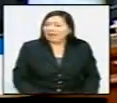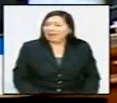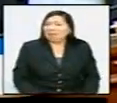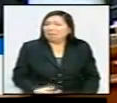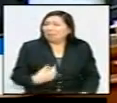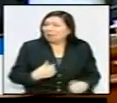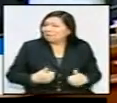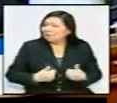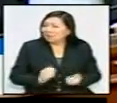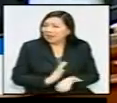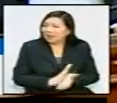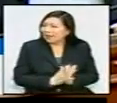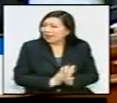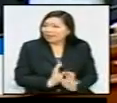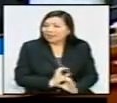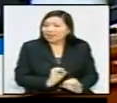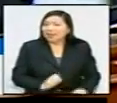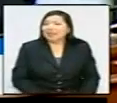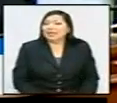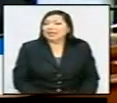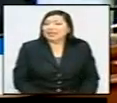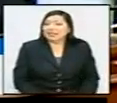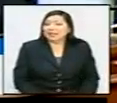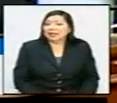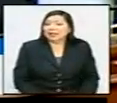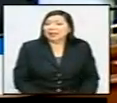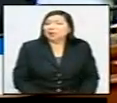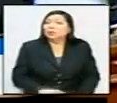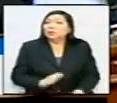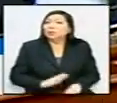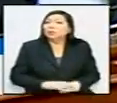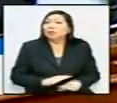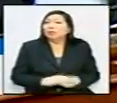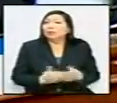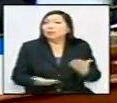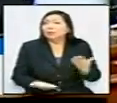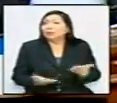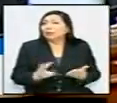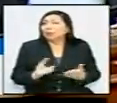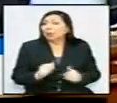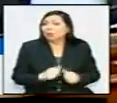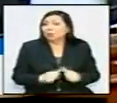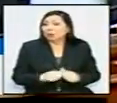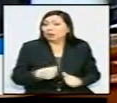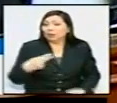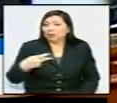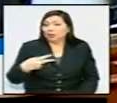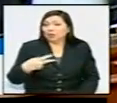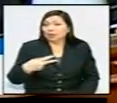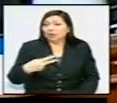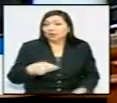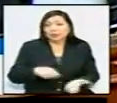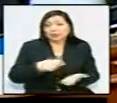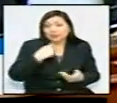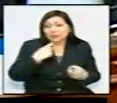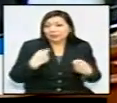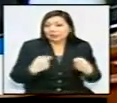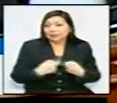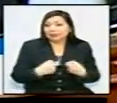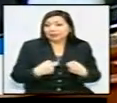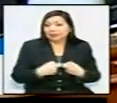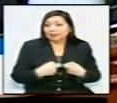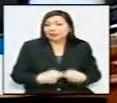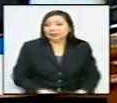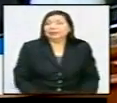En ningún momento, señora presidenta. Respecto al supuesto hecho número 2, los correos electrónicos